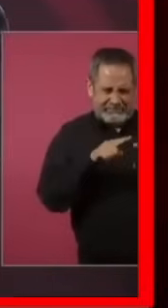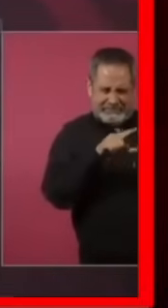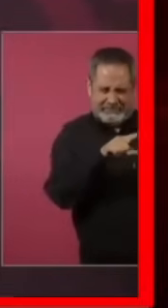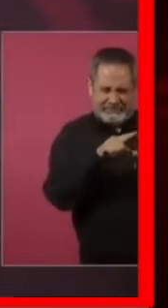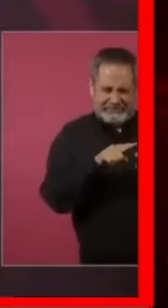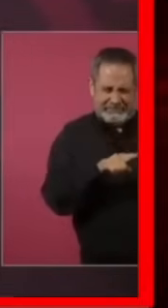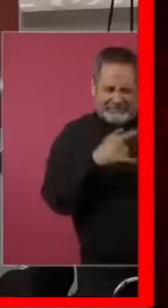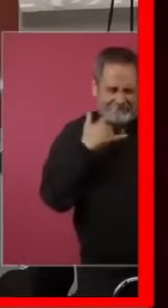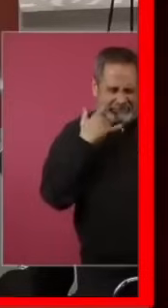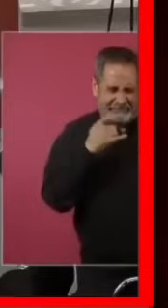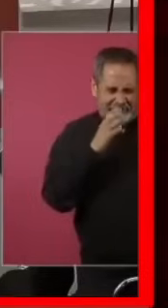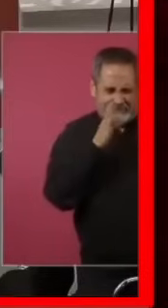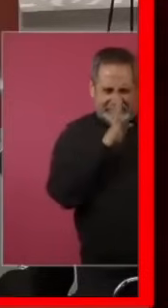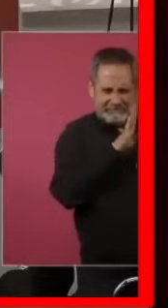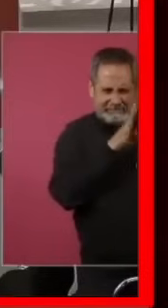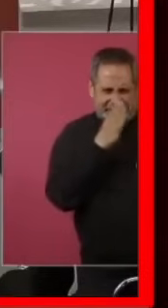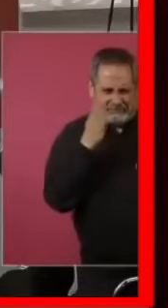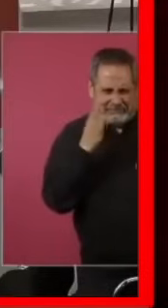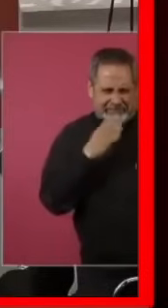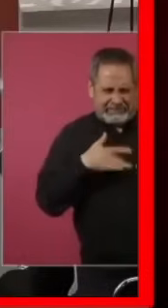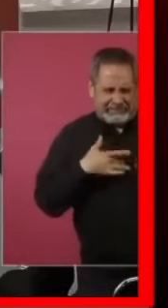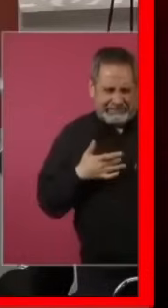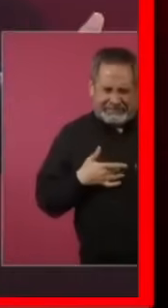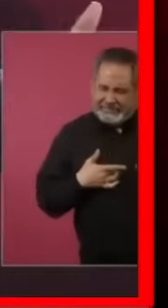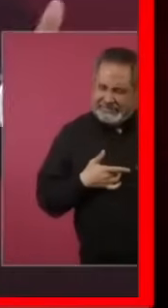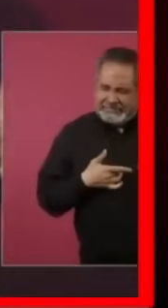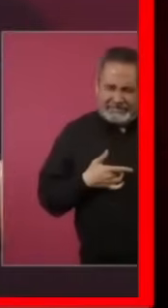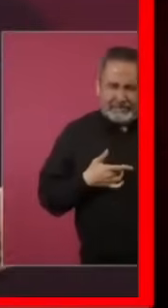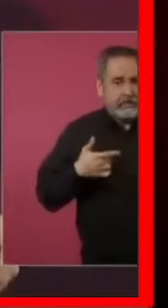ministros de los que propusimos nosotros.